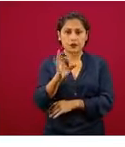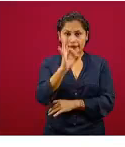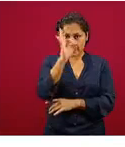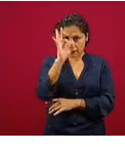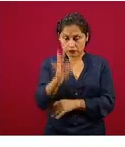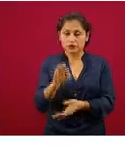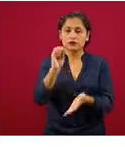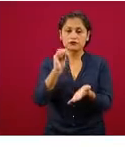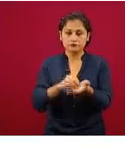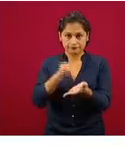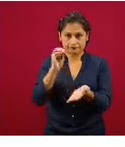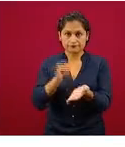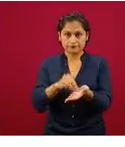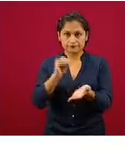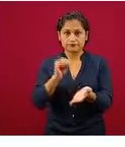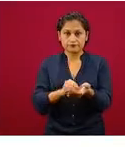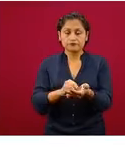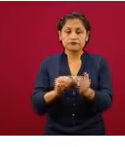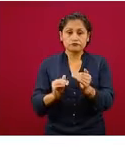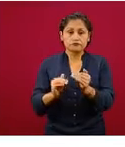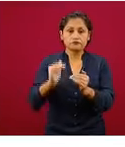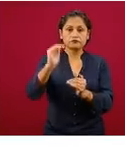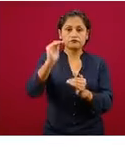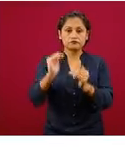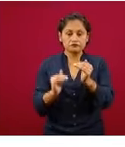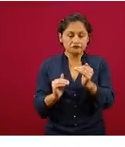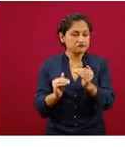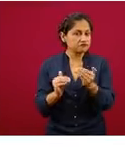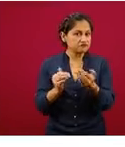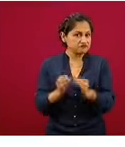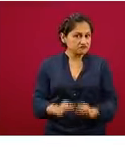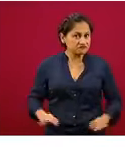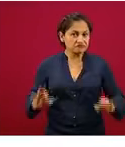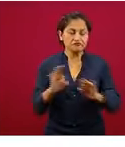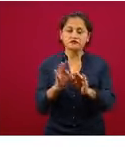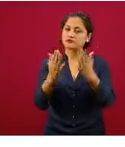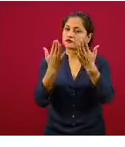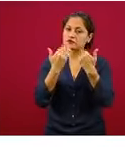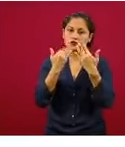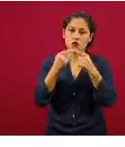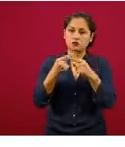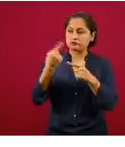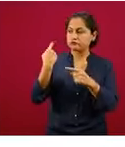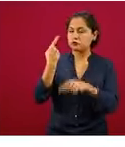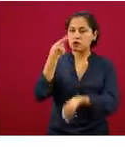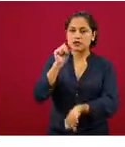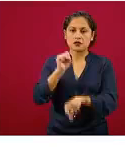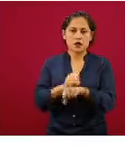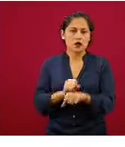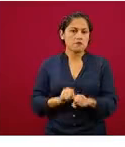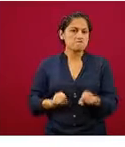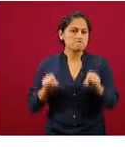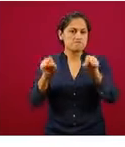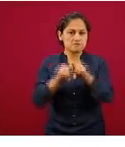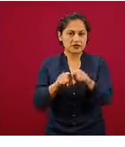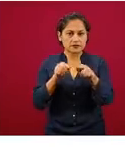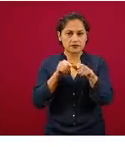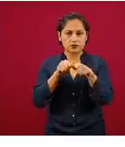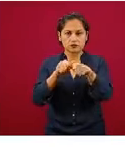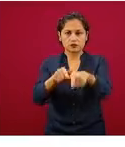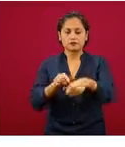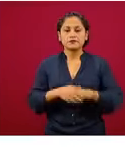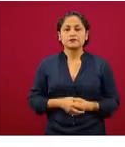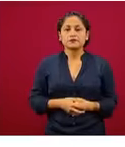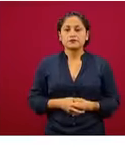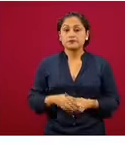50%, no ha habido un incremento, una disminución considerable, al menos en la última semana. Si vemos la siguiente